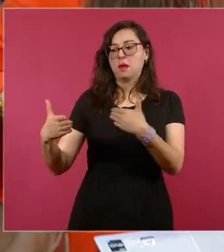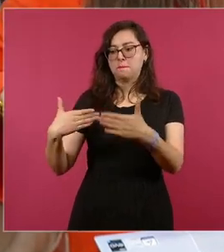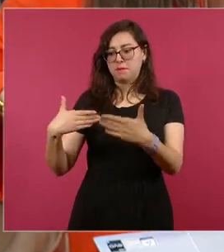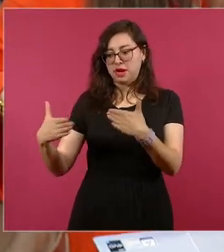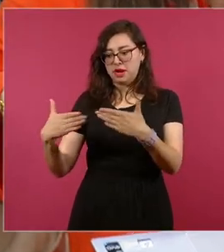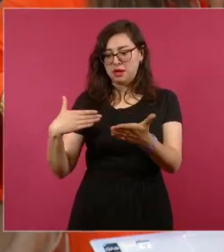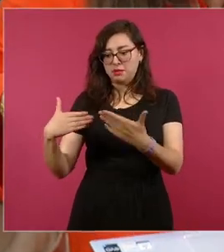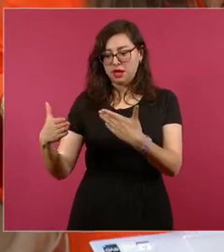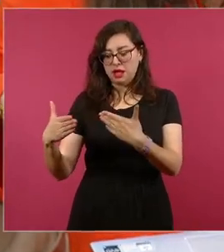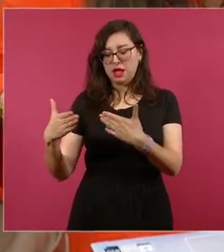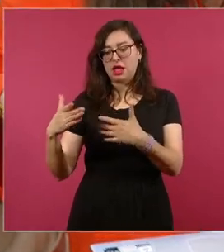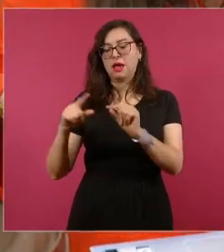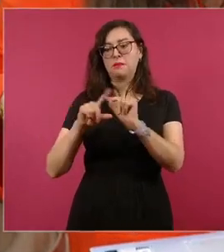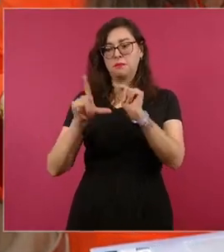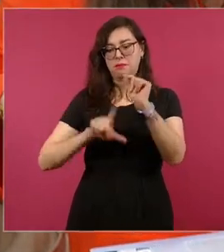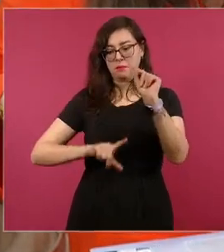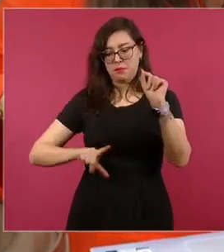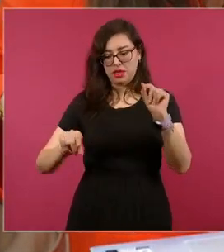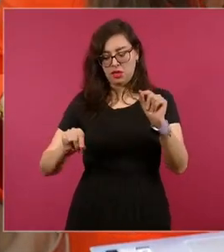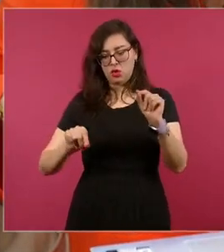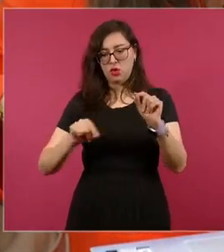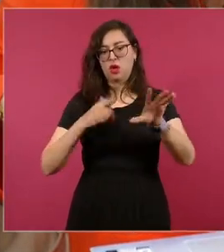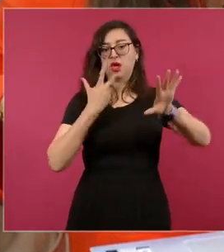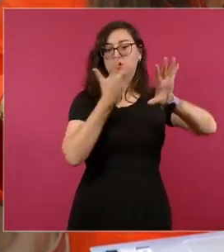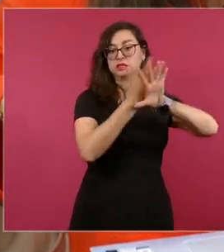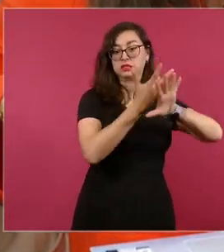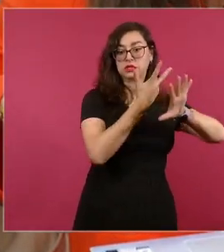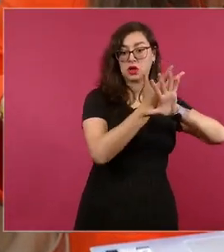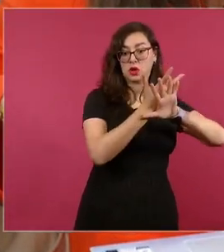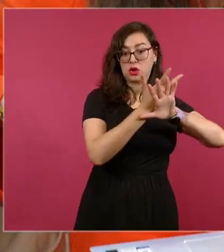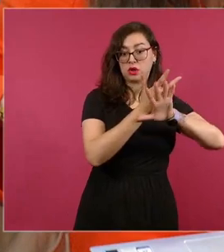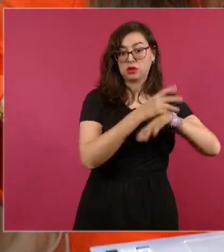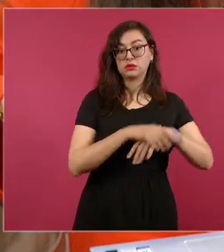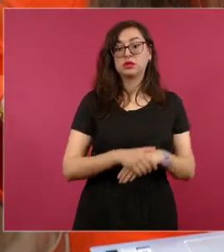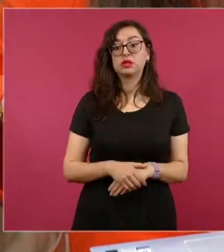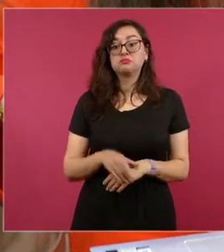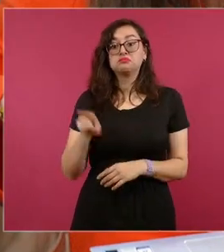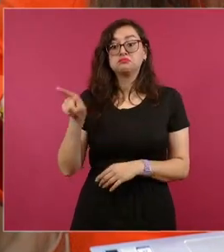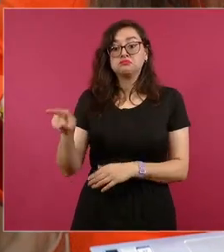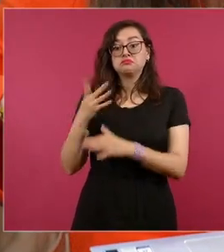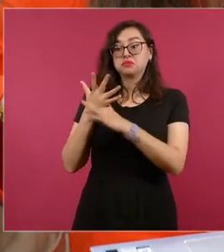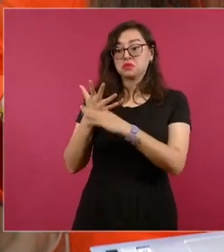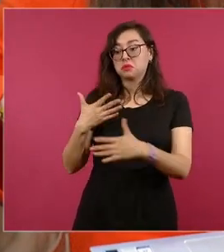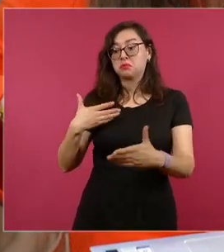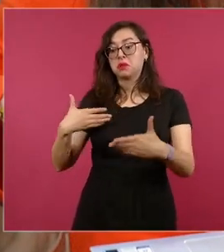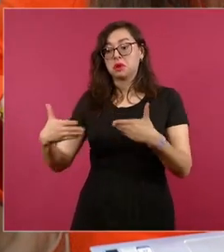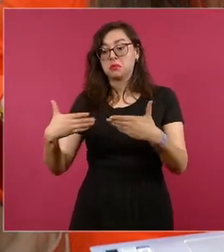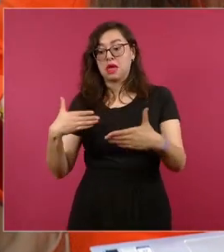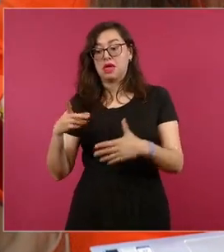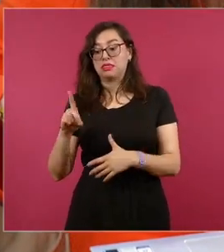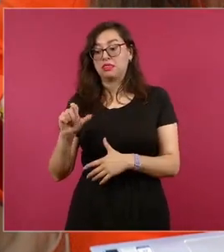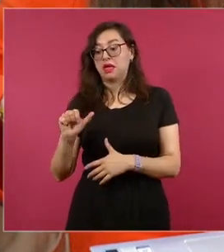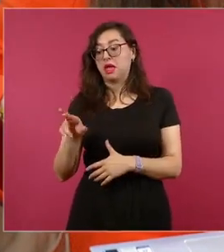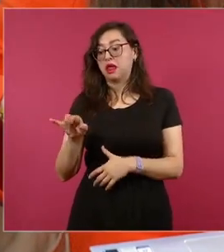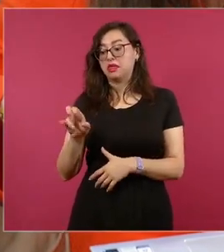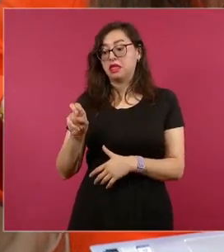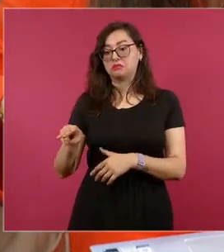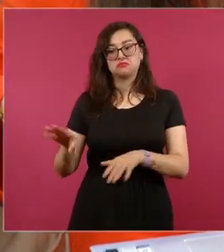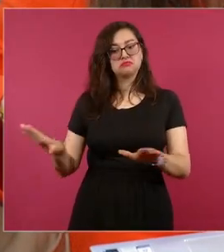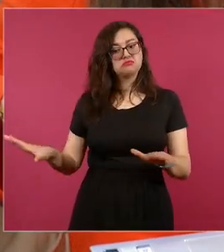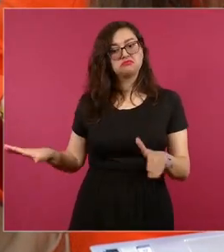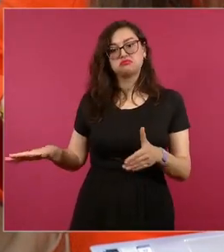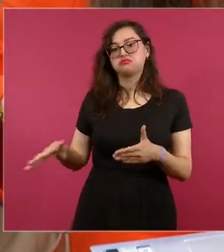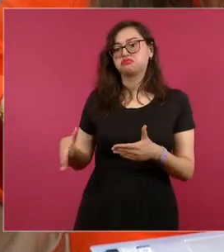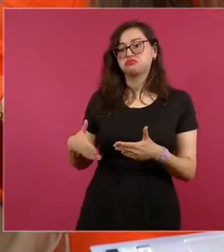los migrantes hacia Estados Unidos, esta propuesta de que quieren cerrar el Darién. ¿Cómo ve usted esta propuesta, que además